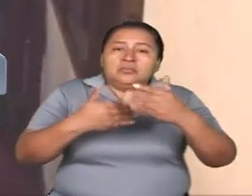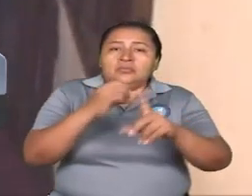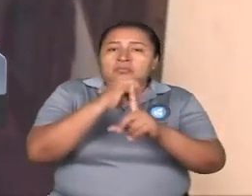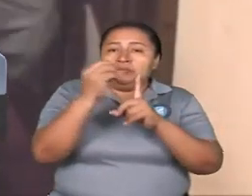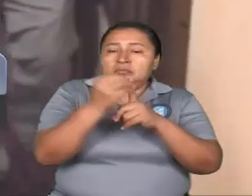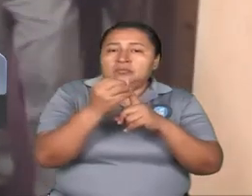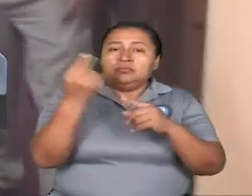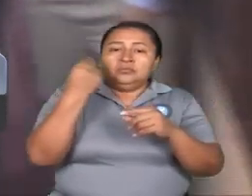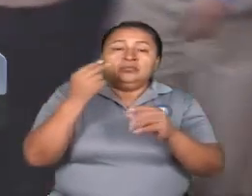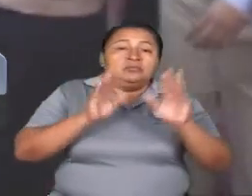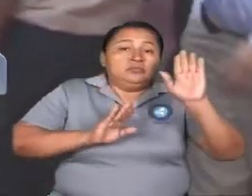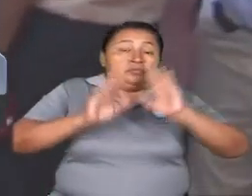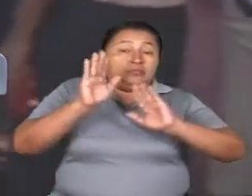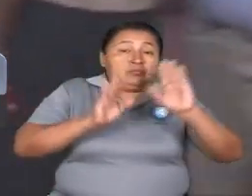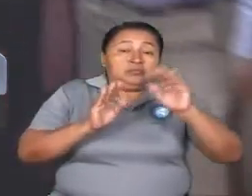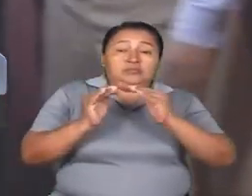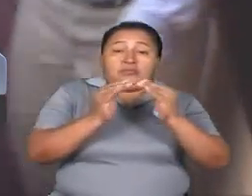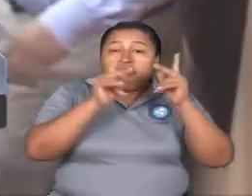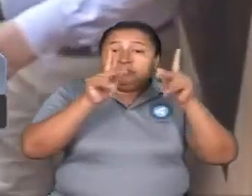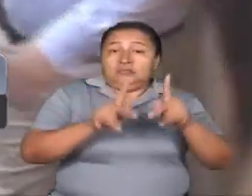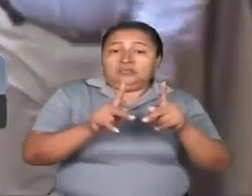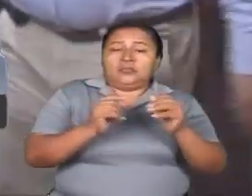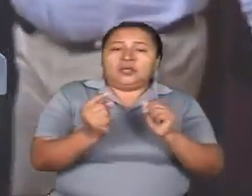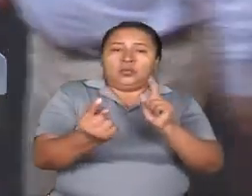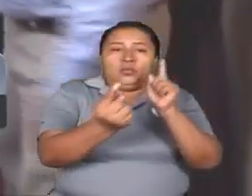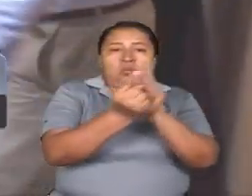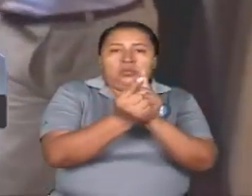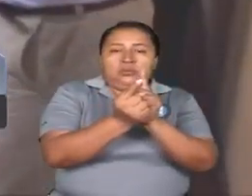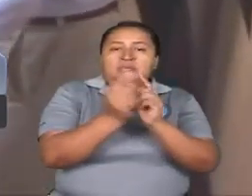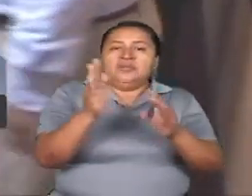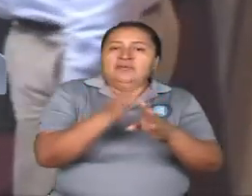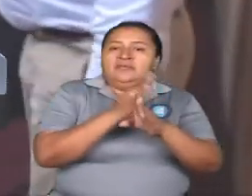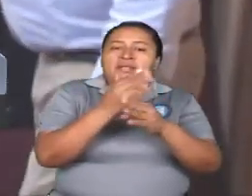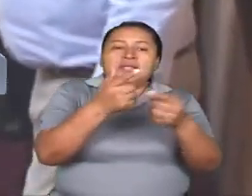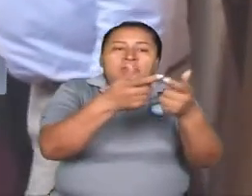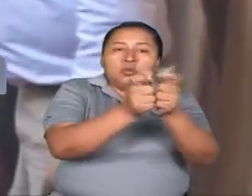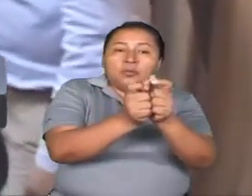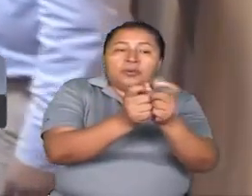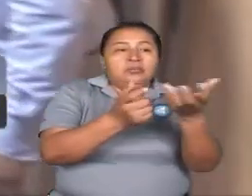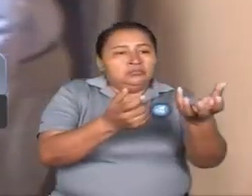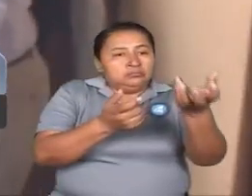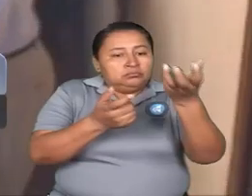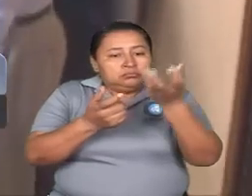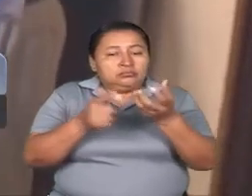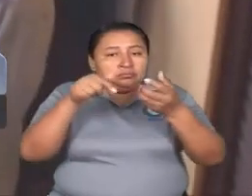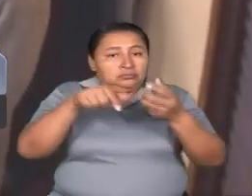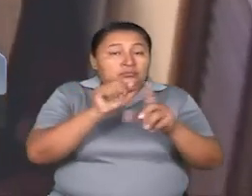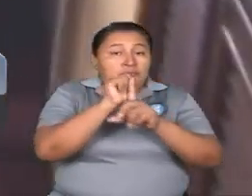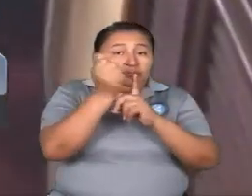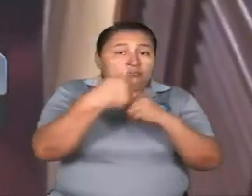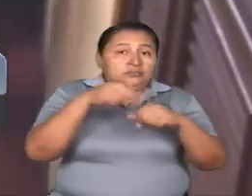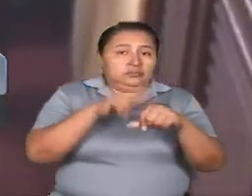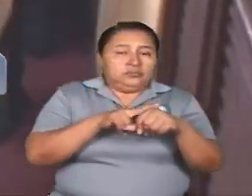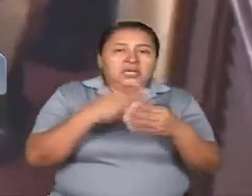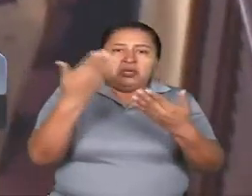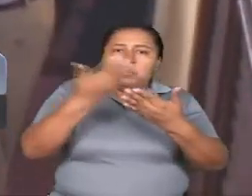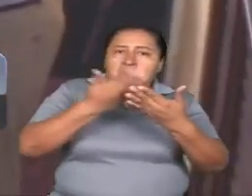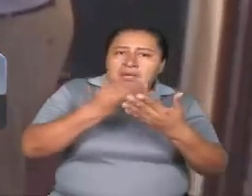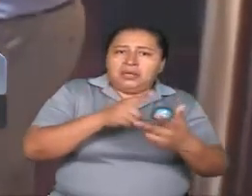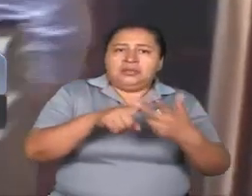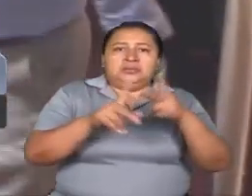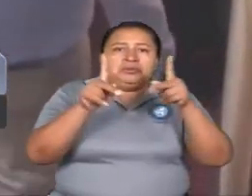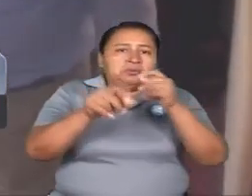través de participación ciudadana encuentros de distintos sectores que venían a la Asamblea Nacional, estudiantes,